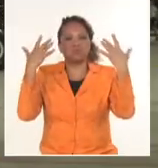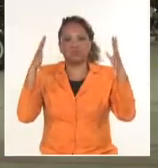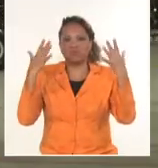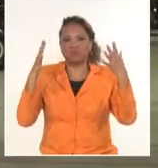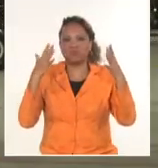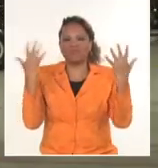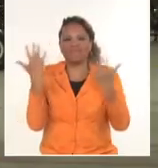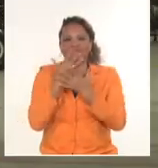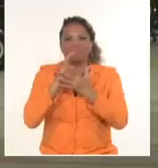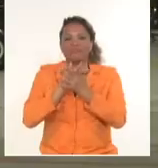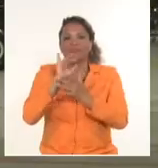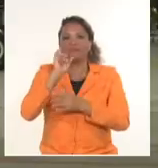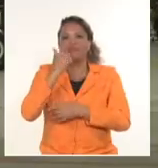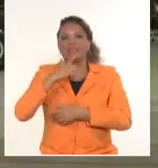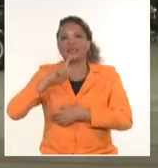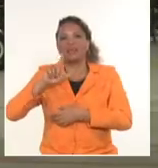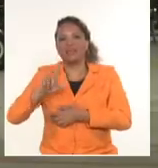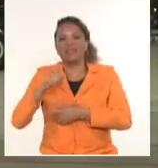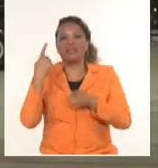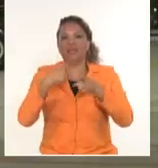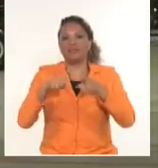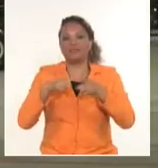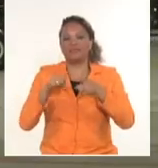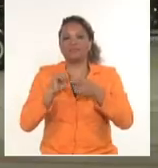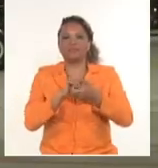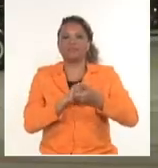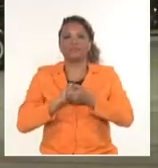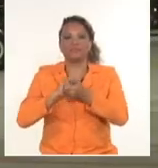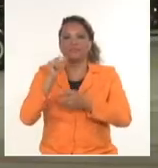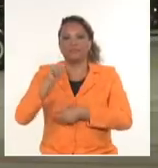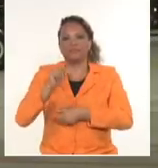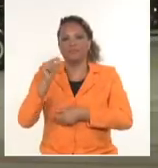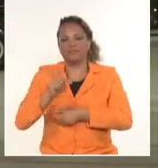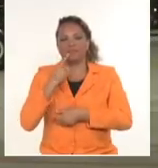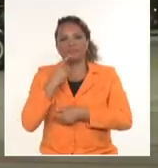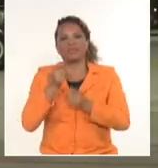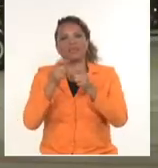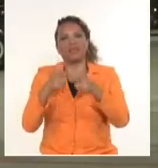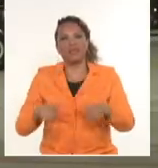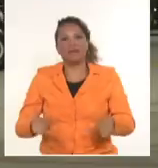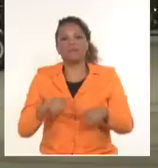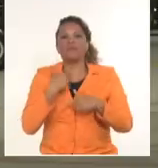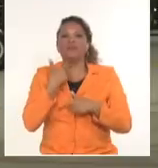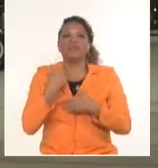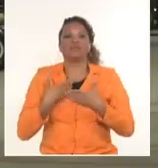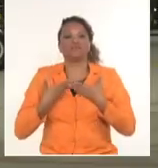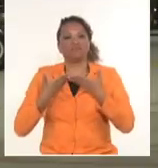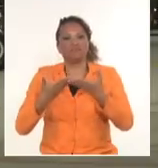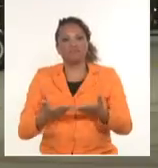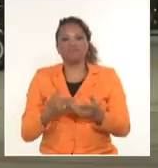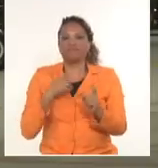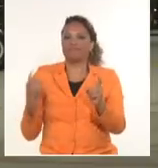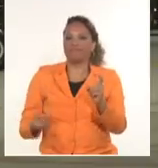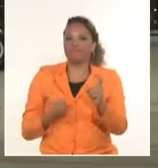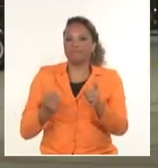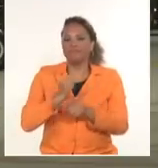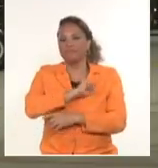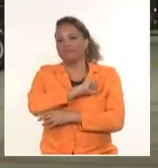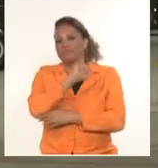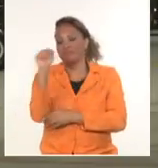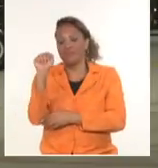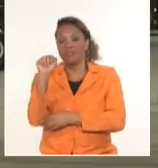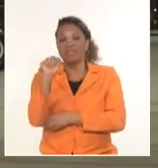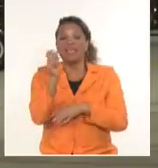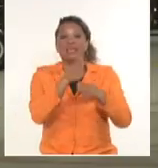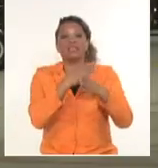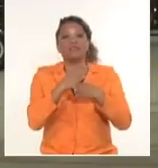para Mijaíl, también para el resto de la delegación por su ejemplo de entrega, de lucha, de triunfo, que en